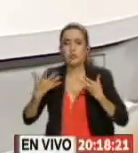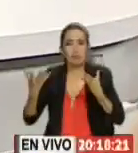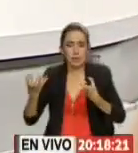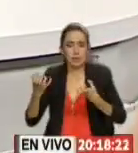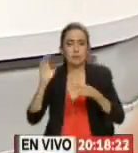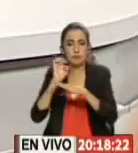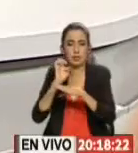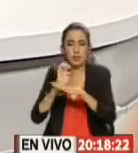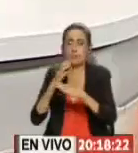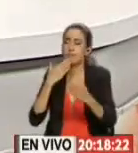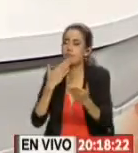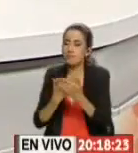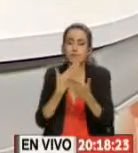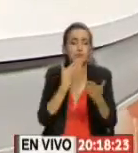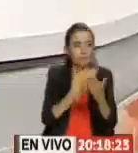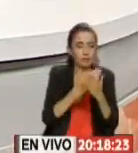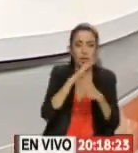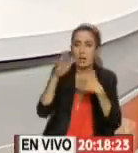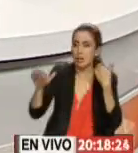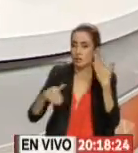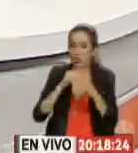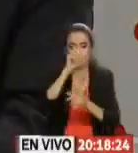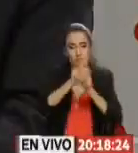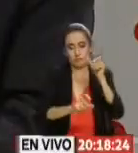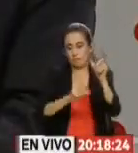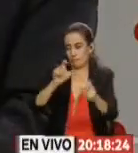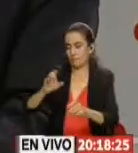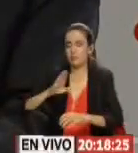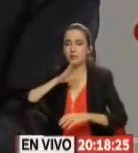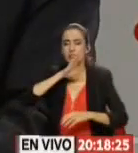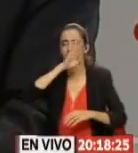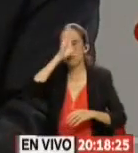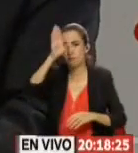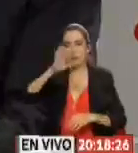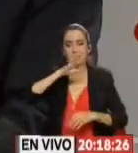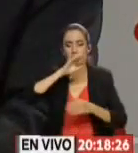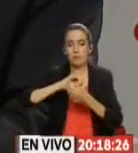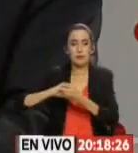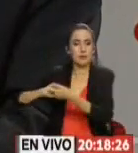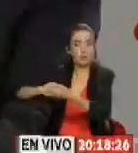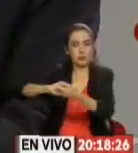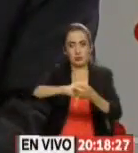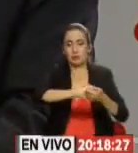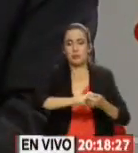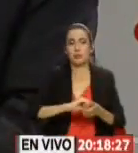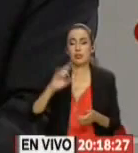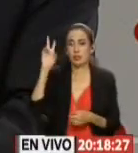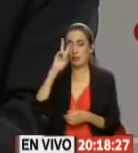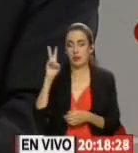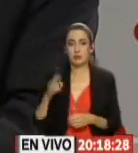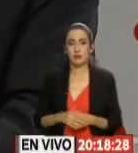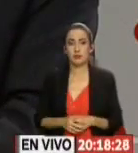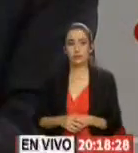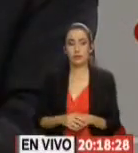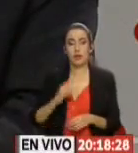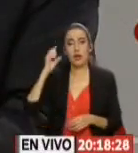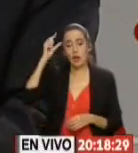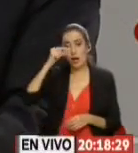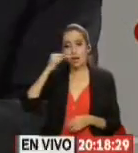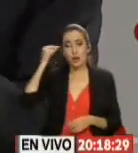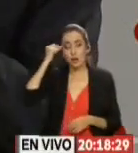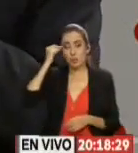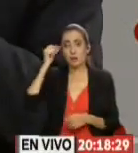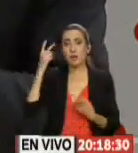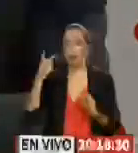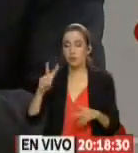gobierno de Ecuador y al pueblo de Ecuador, que ha sido siempre solidario con los venezolanos, al gobierno de Ecuador